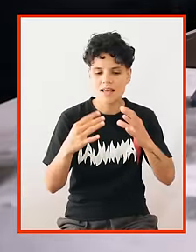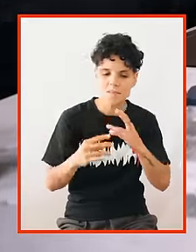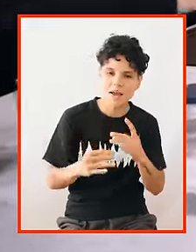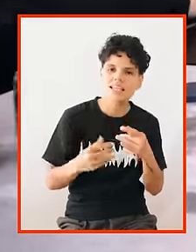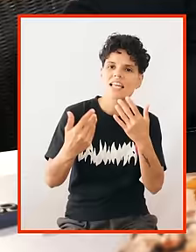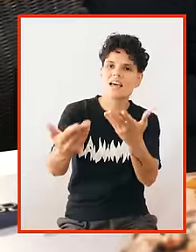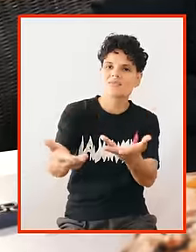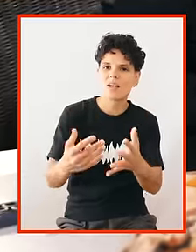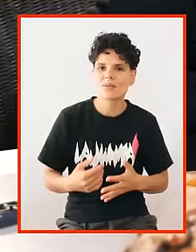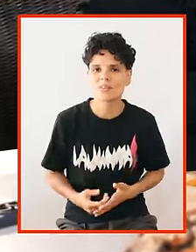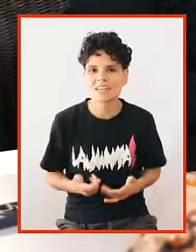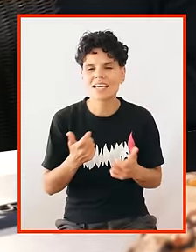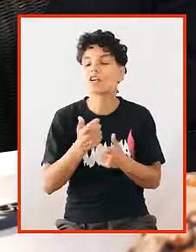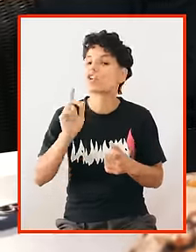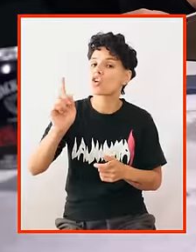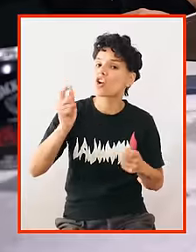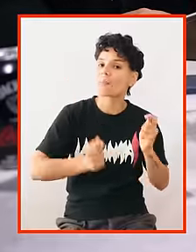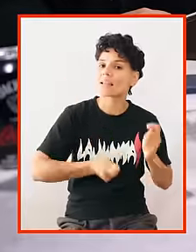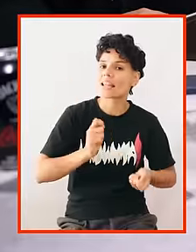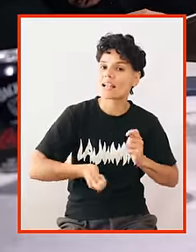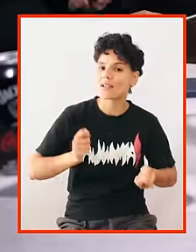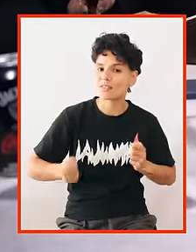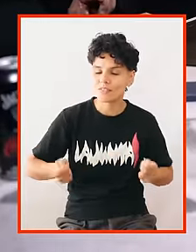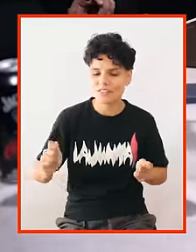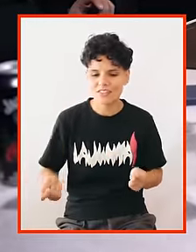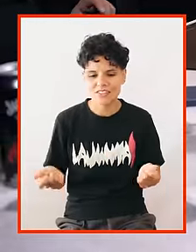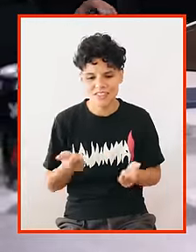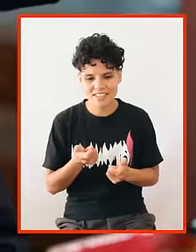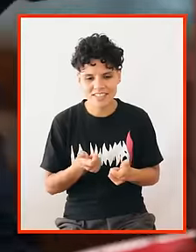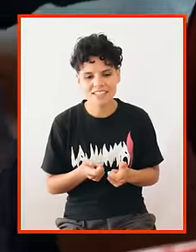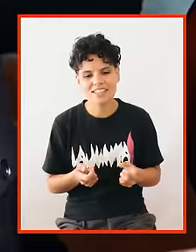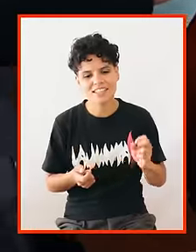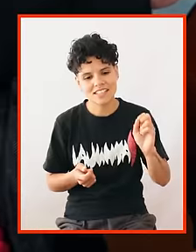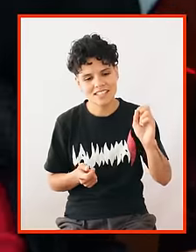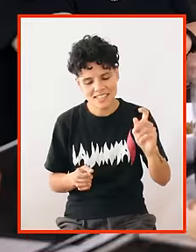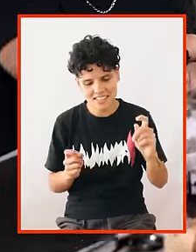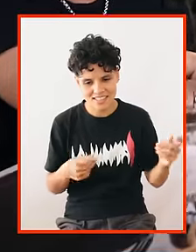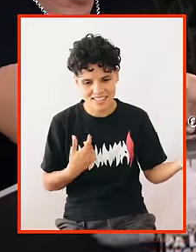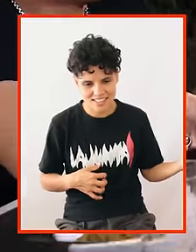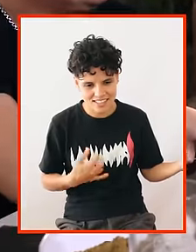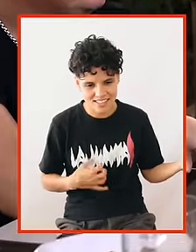La gante. Entonces la flor que tiene. ¡Ah! El ahí el